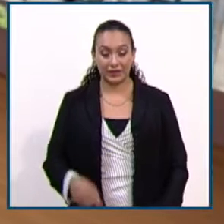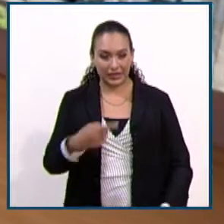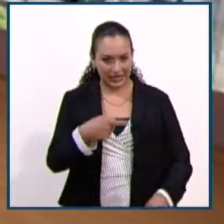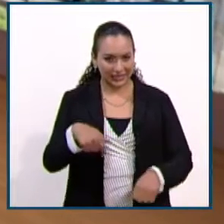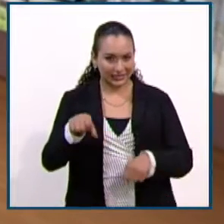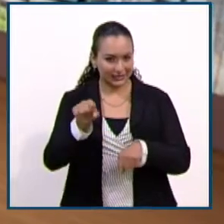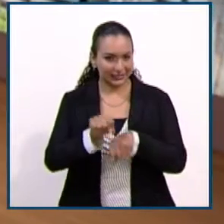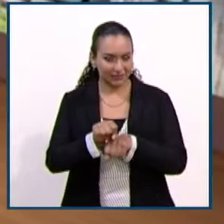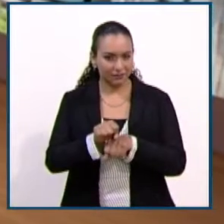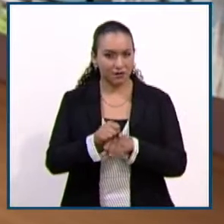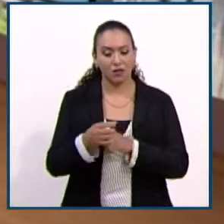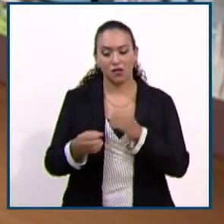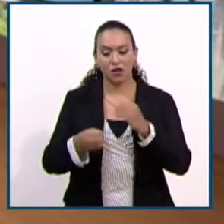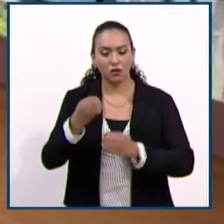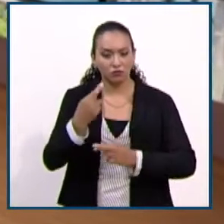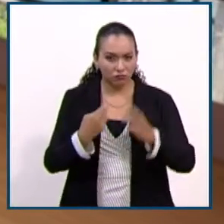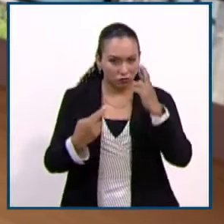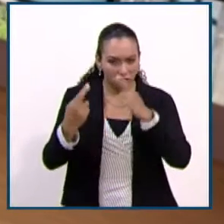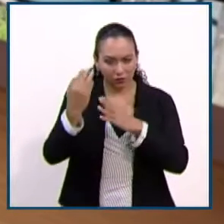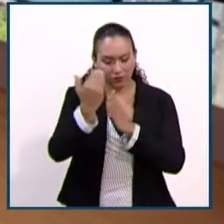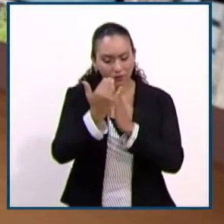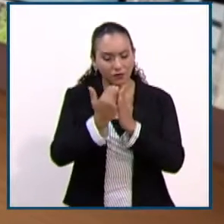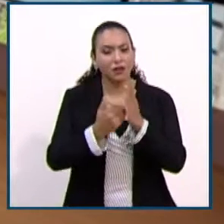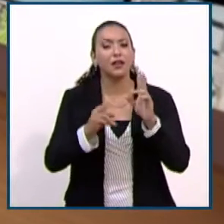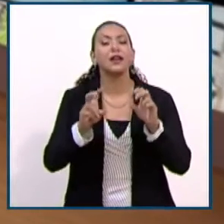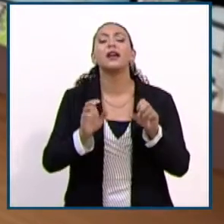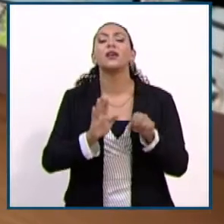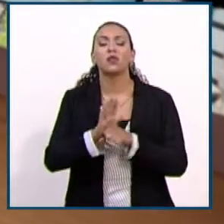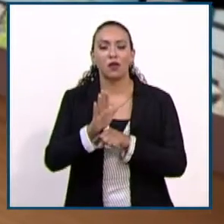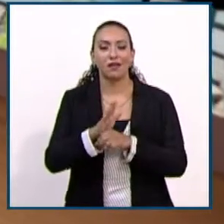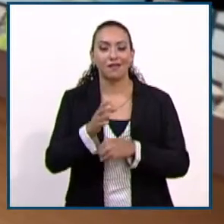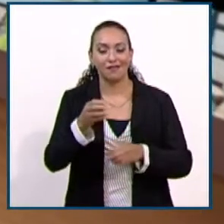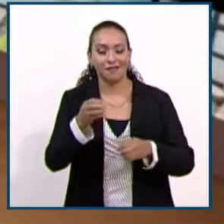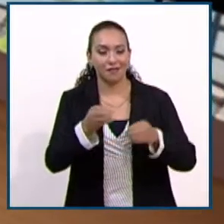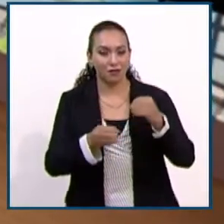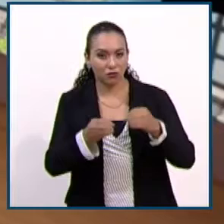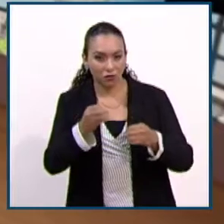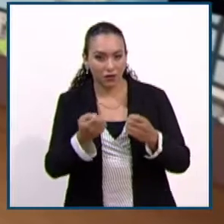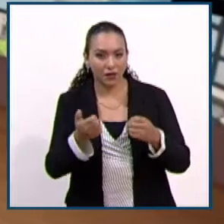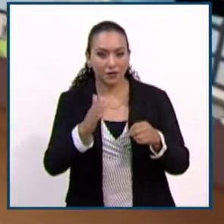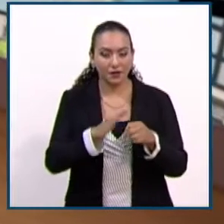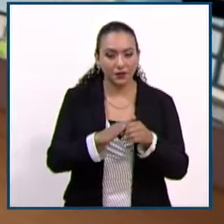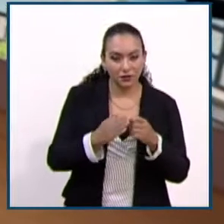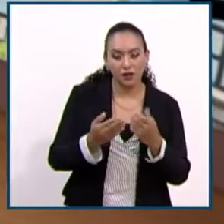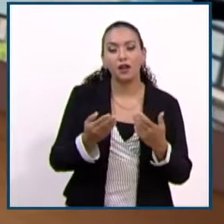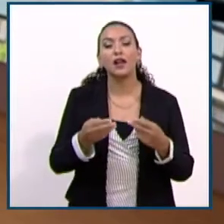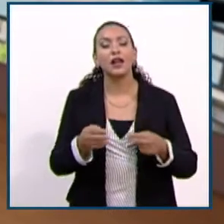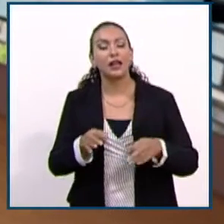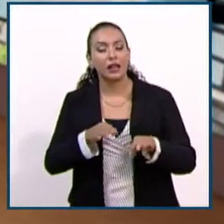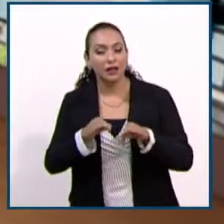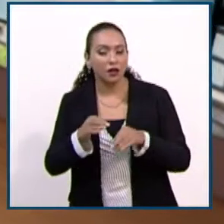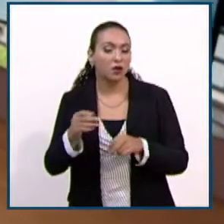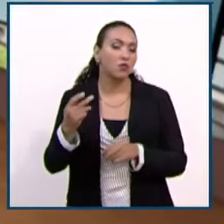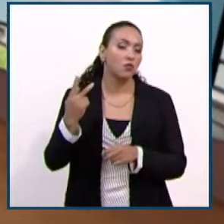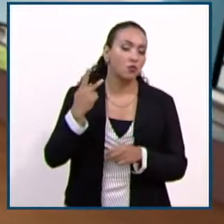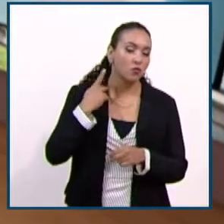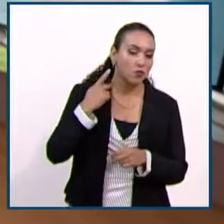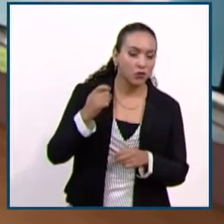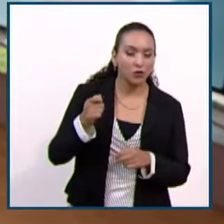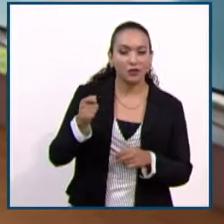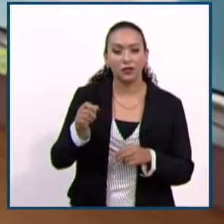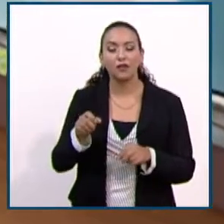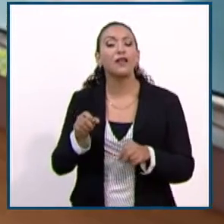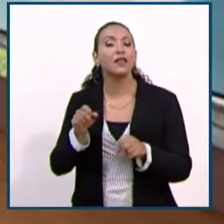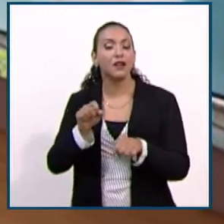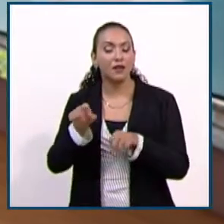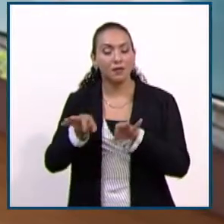La Corte analizó asuntos relacionados con justicia administrativa, pensiones y juicio político. Este último caso vinculado al Estado de